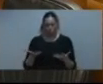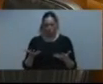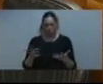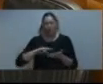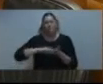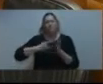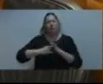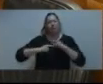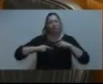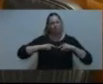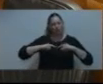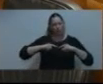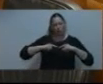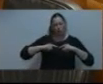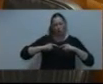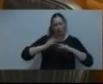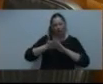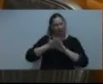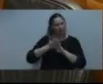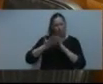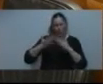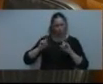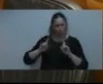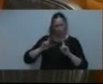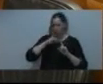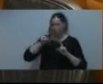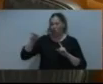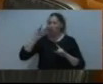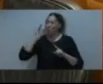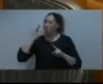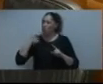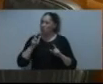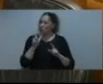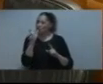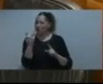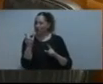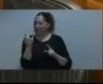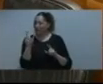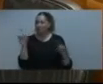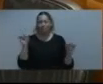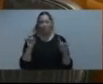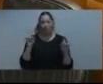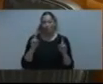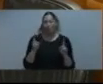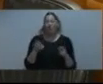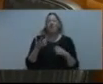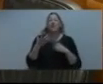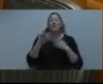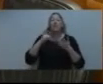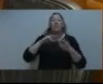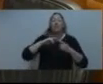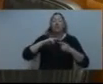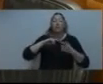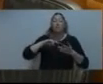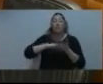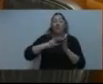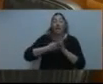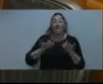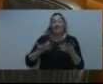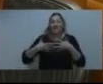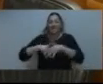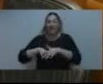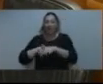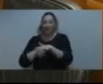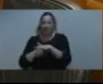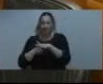director, señoría, expresión que a usted no le gusta, bien, sino de plan integral de gestión del prerrománico. A